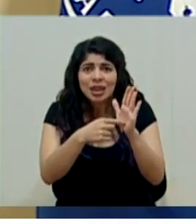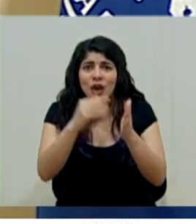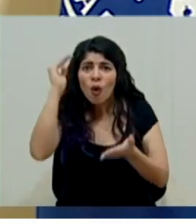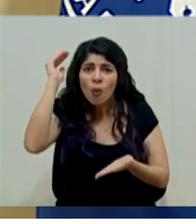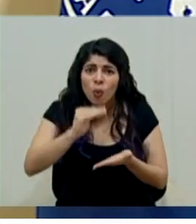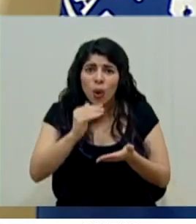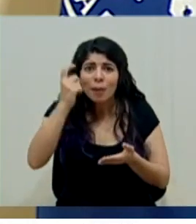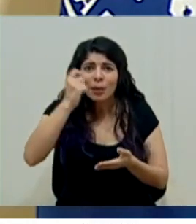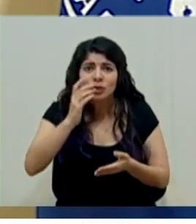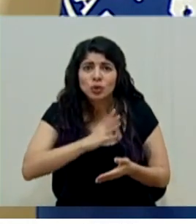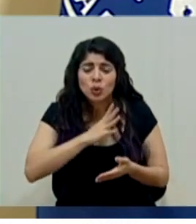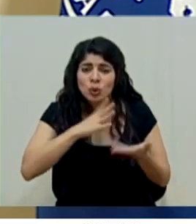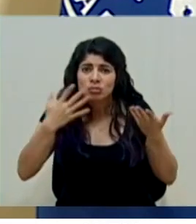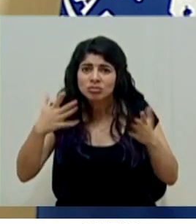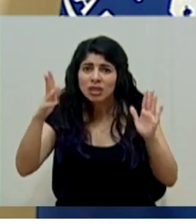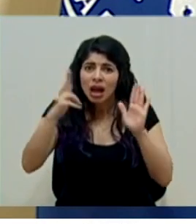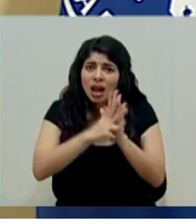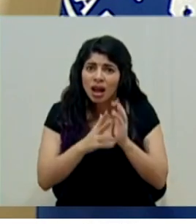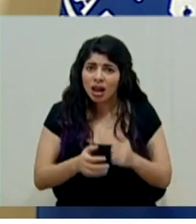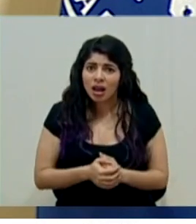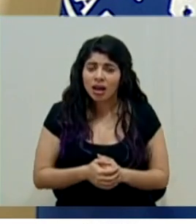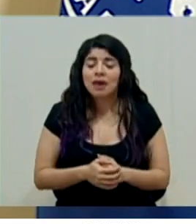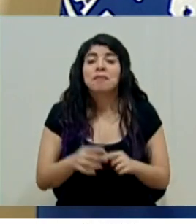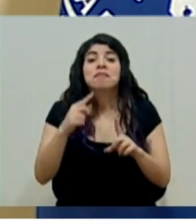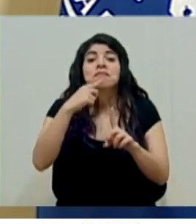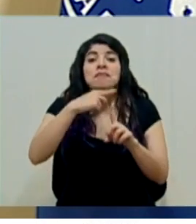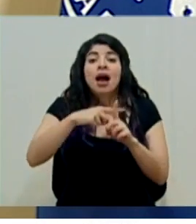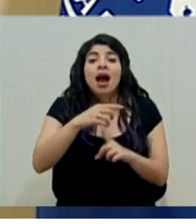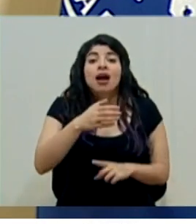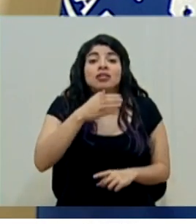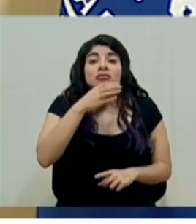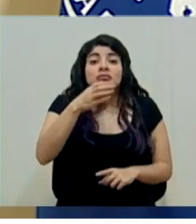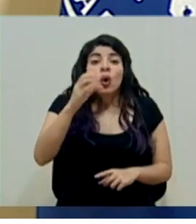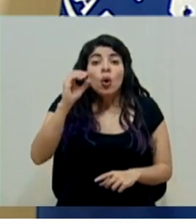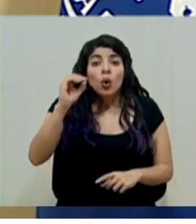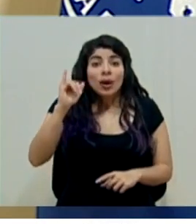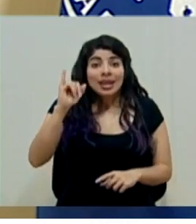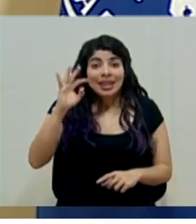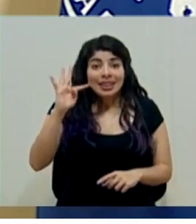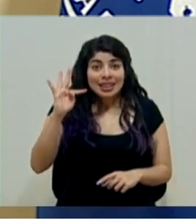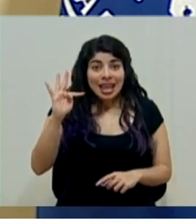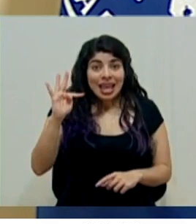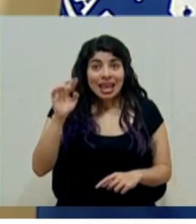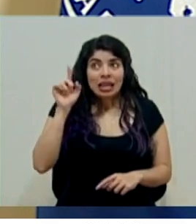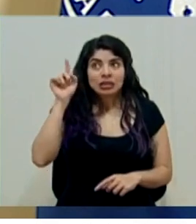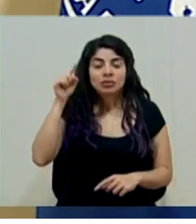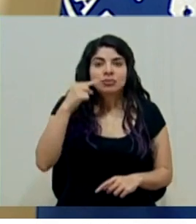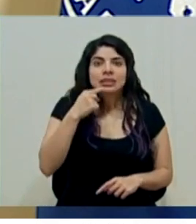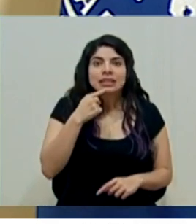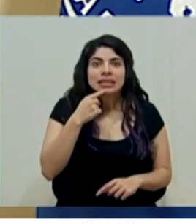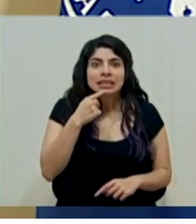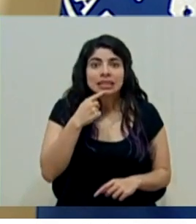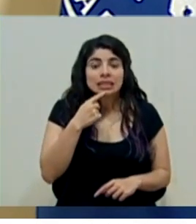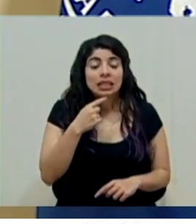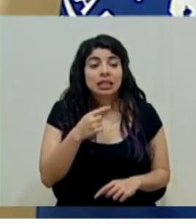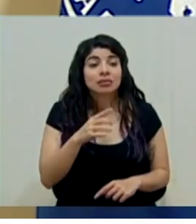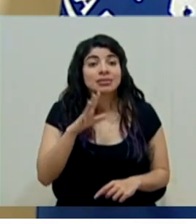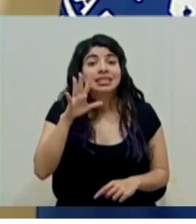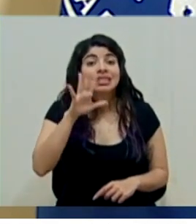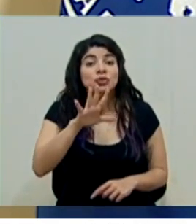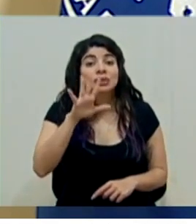reducción de pensiones de lujo. Y hay una recomendación de la OIT que señala que más allá